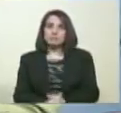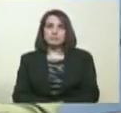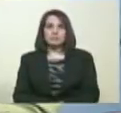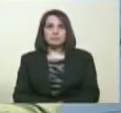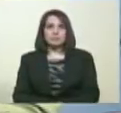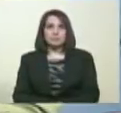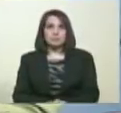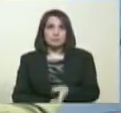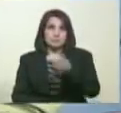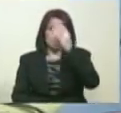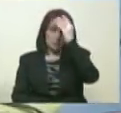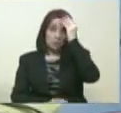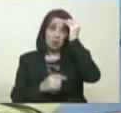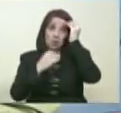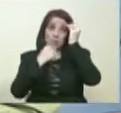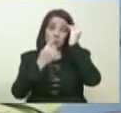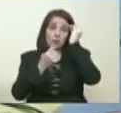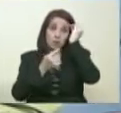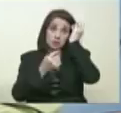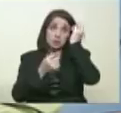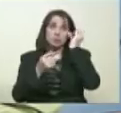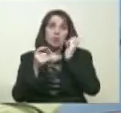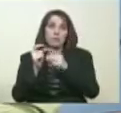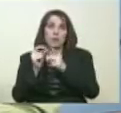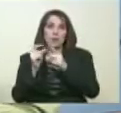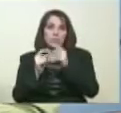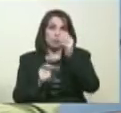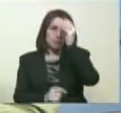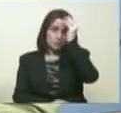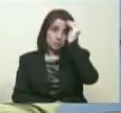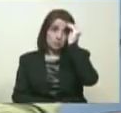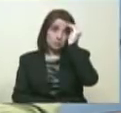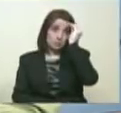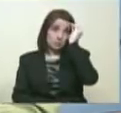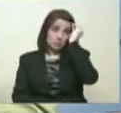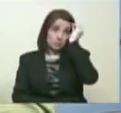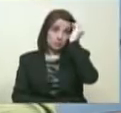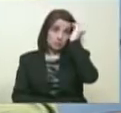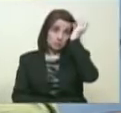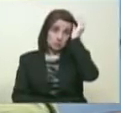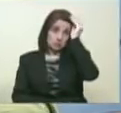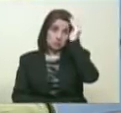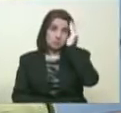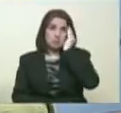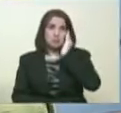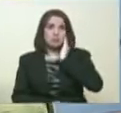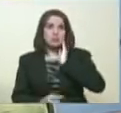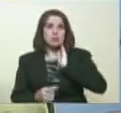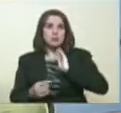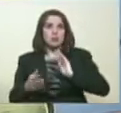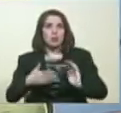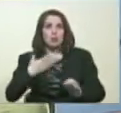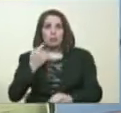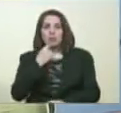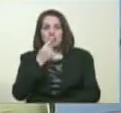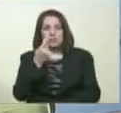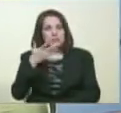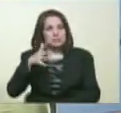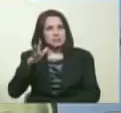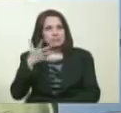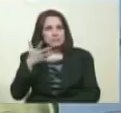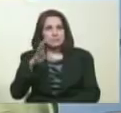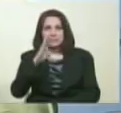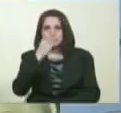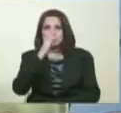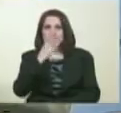Yo voy a decir una palabra fuerte, pido permiso. Porque es que él me la dijo. La puedo disimular la palabra, pero es que me